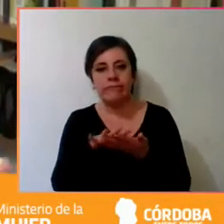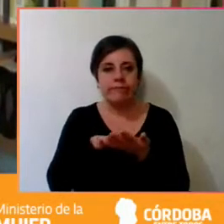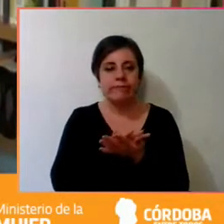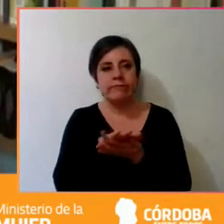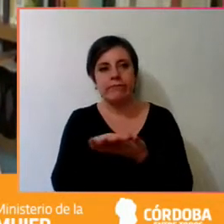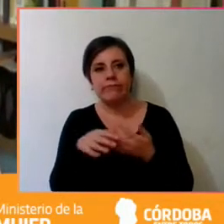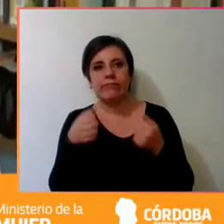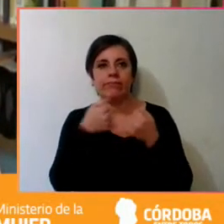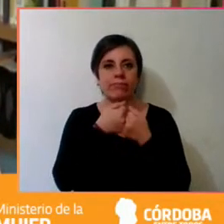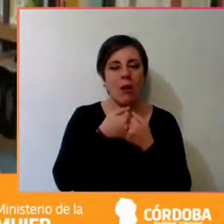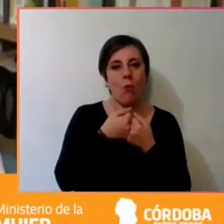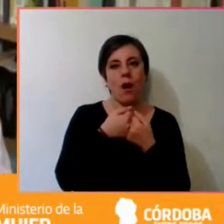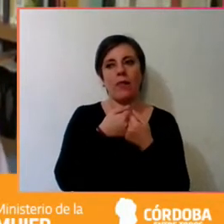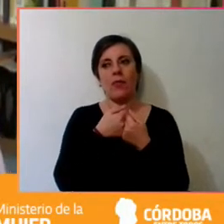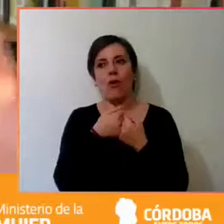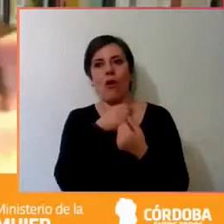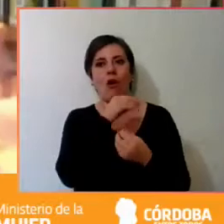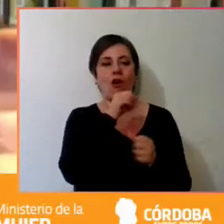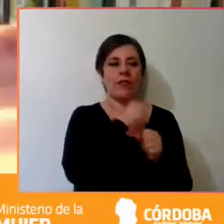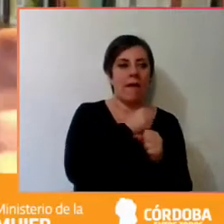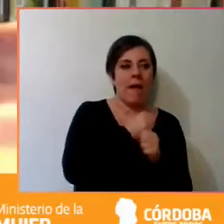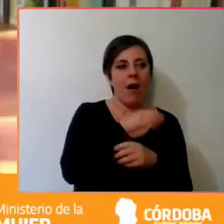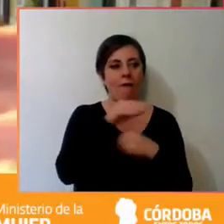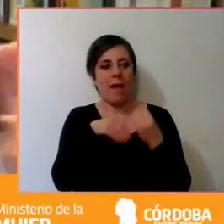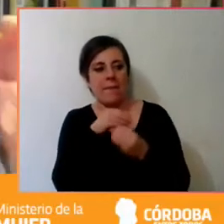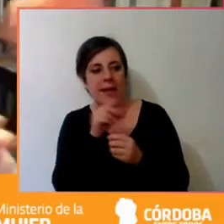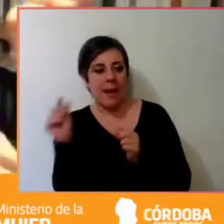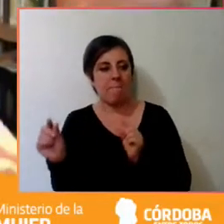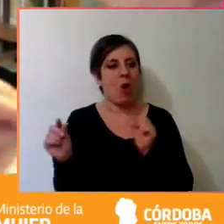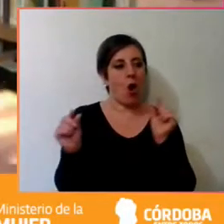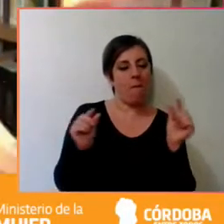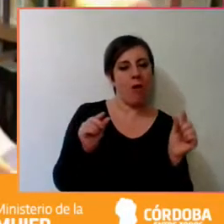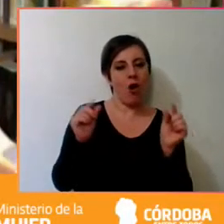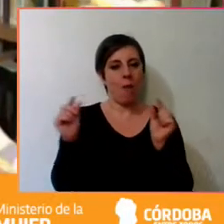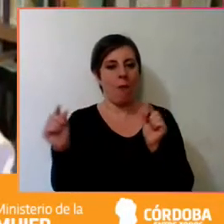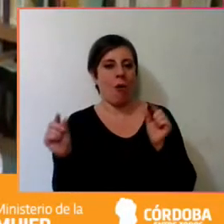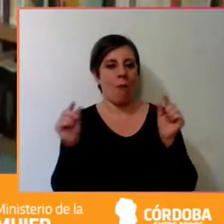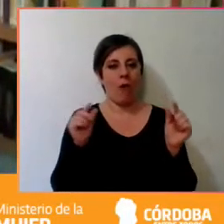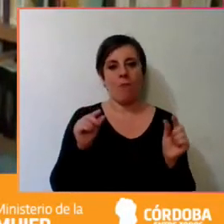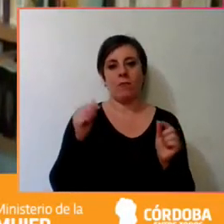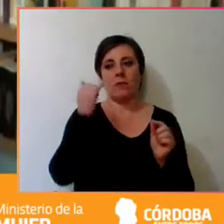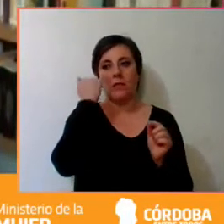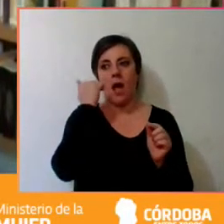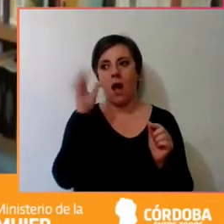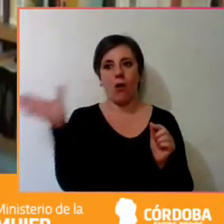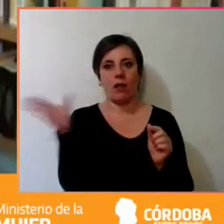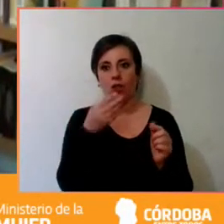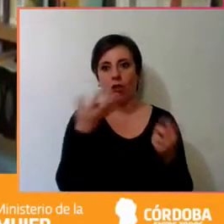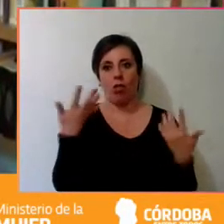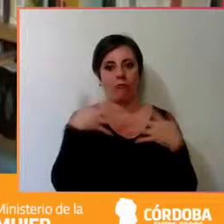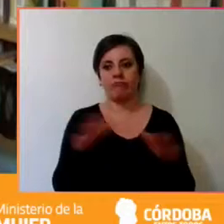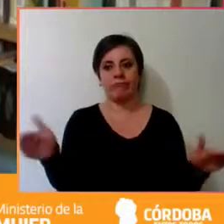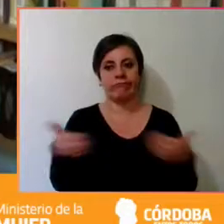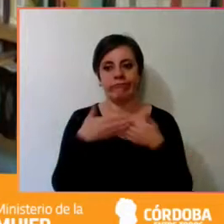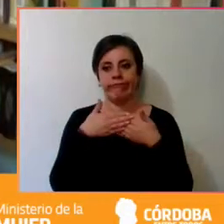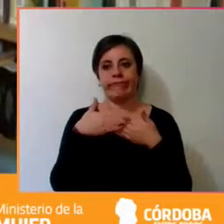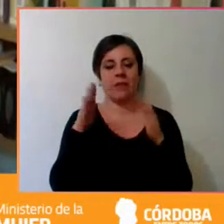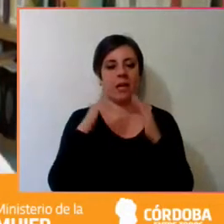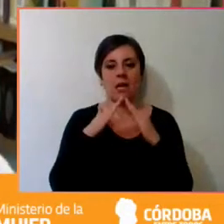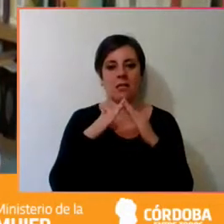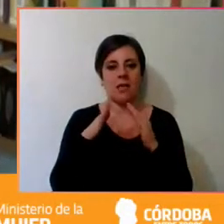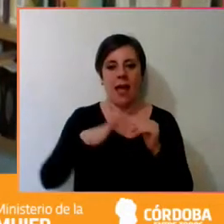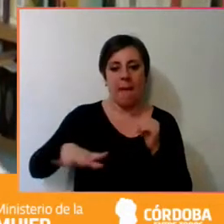trabajo y familia, que era una de las agendas de las que teníamos, porque ahora la conciliación es un problema de espacio, de